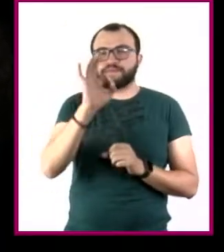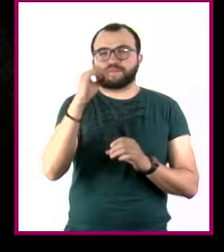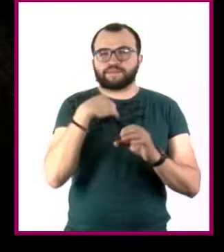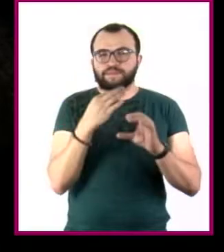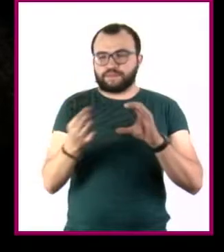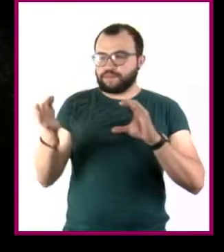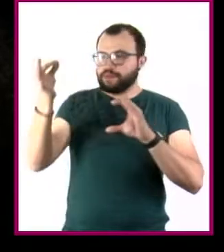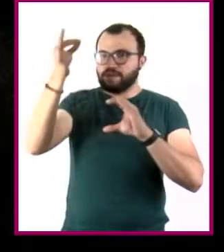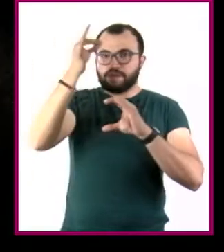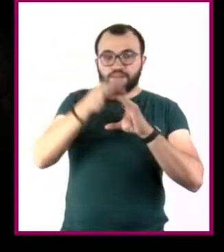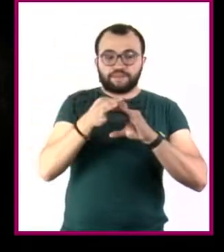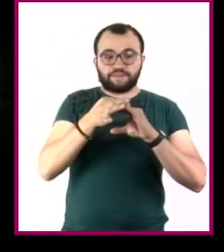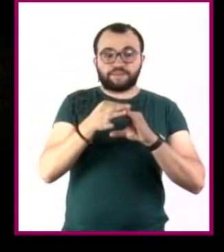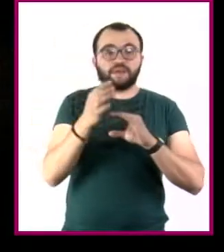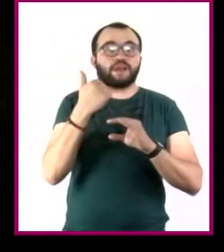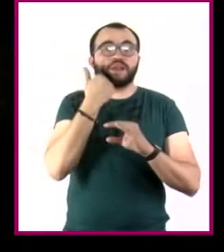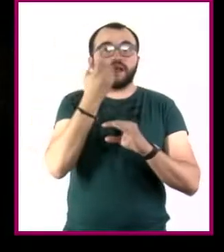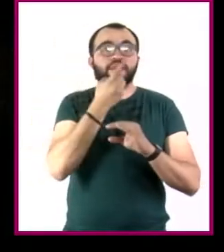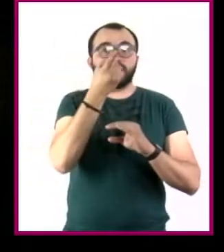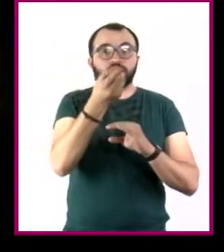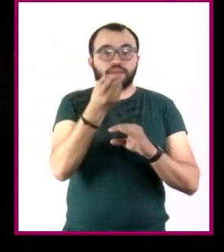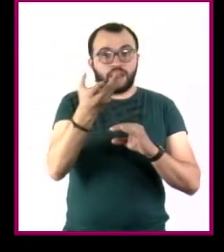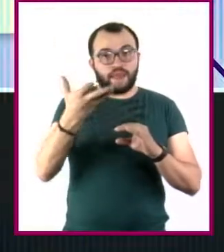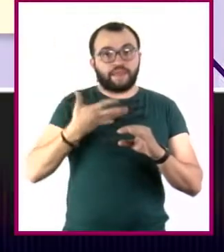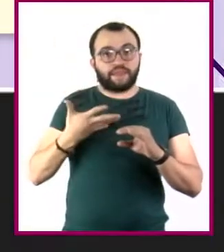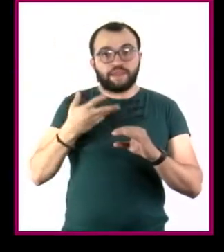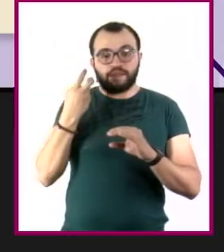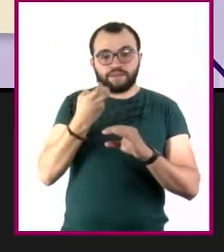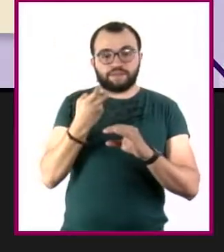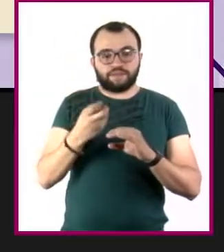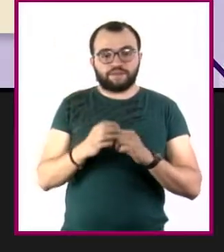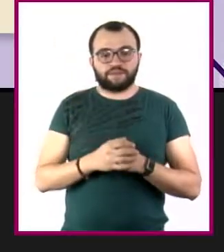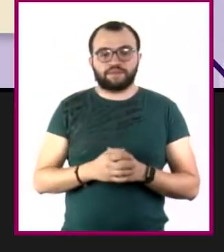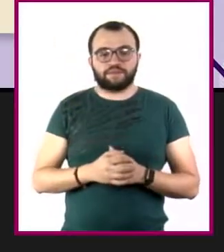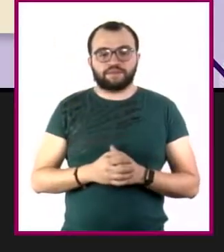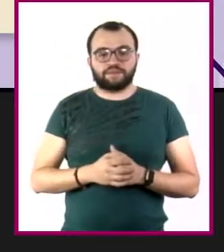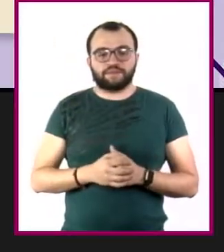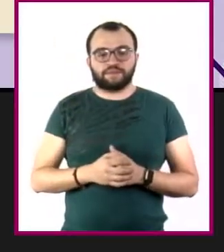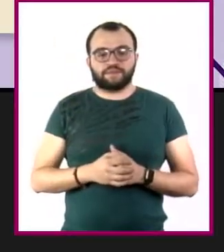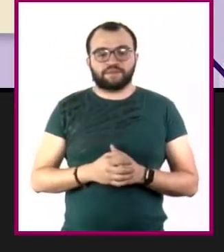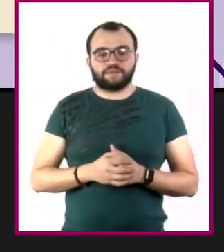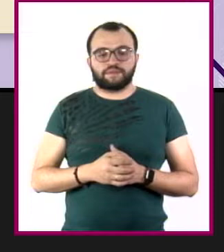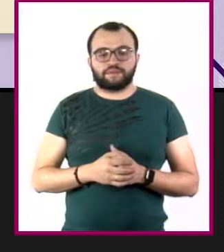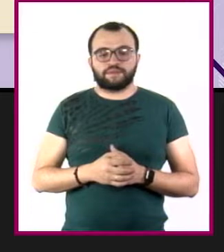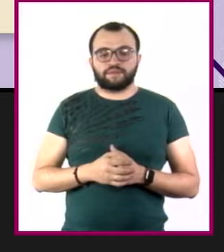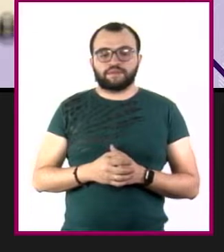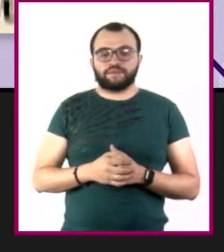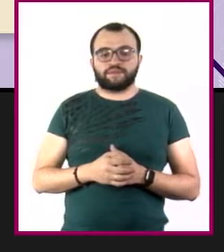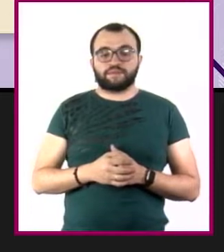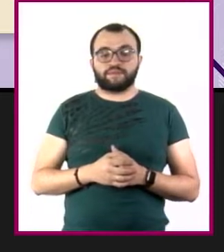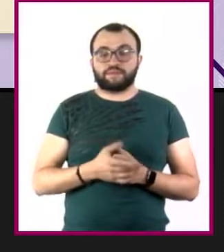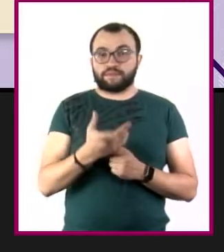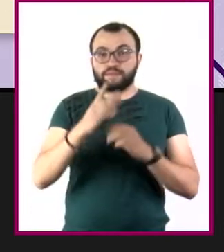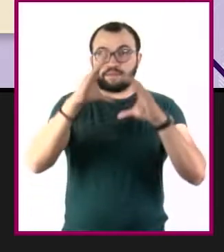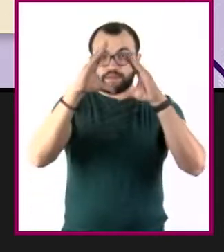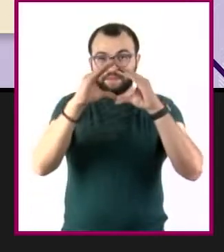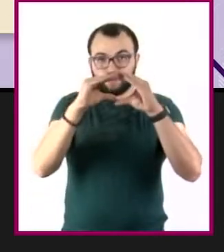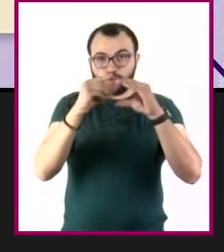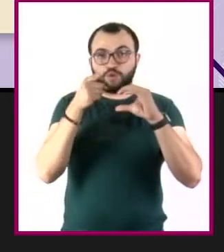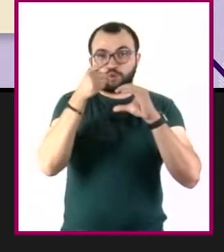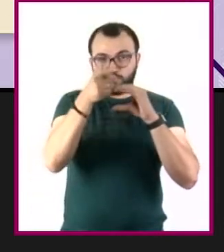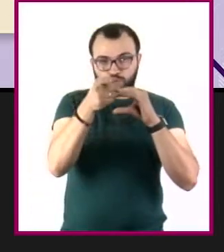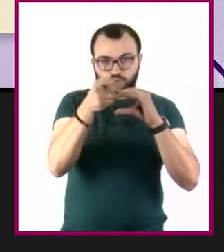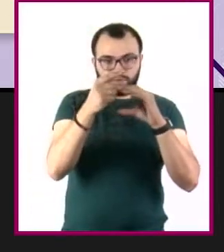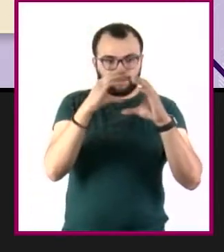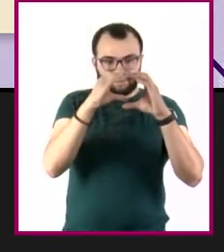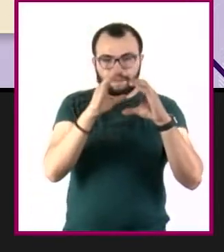cojín, quiere decir que tienes esa propiedad. Tenemos, pues, que esta almohadilla eres tú y los